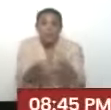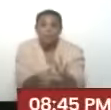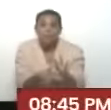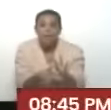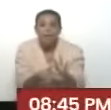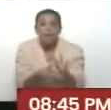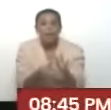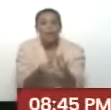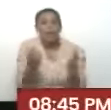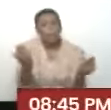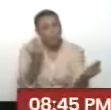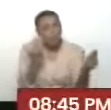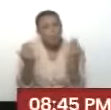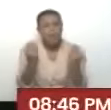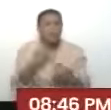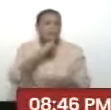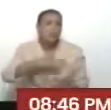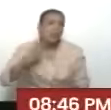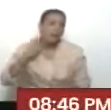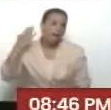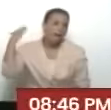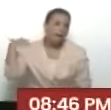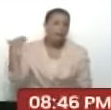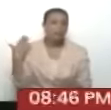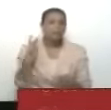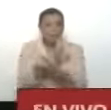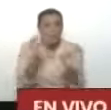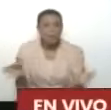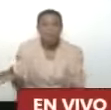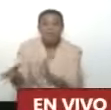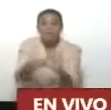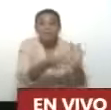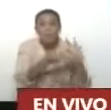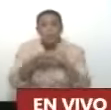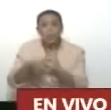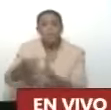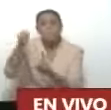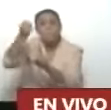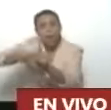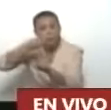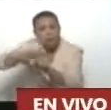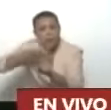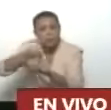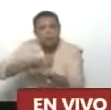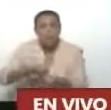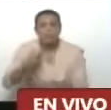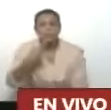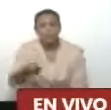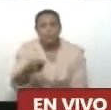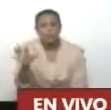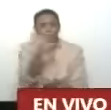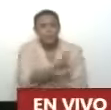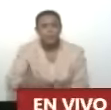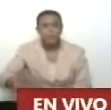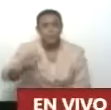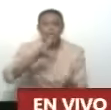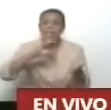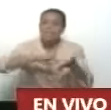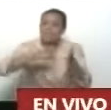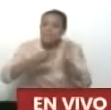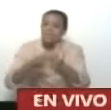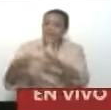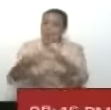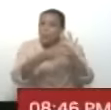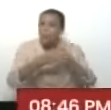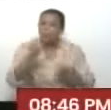el renacimiento de esa espiritualidad venezolana que trasciende muchas cosas y que habla de lo que significa la